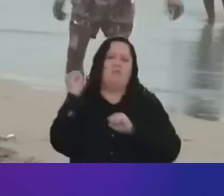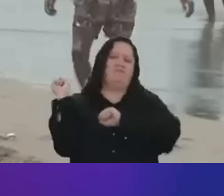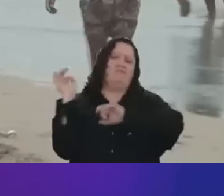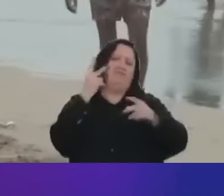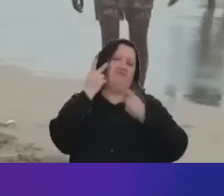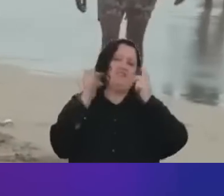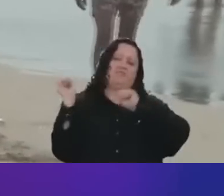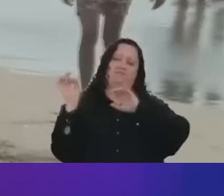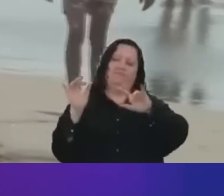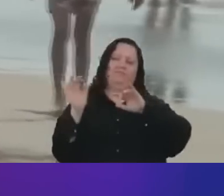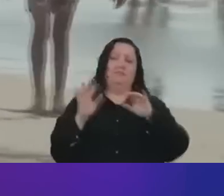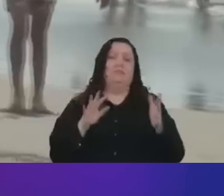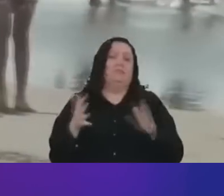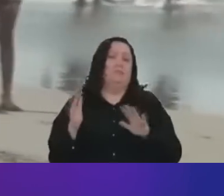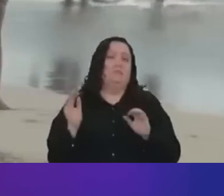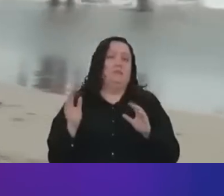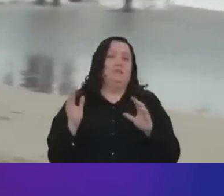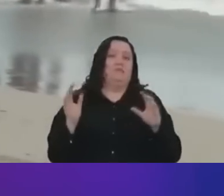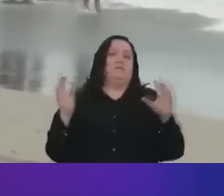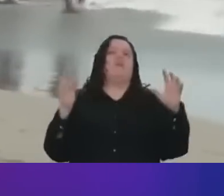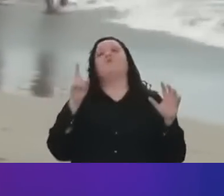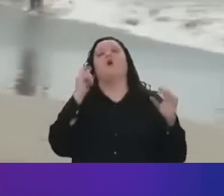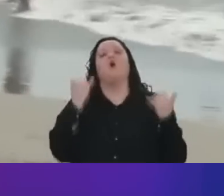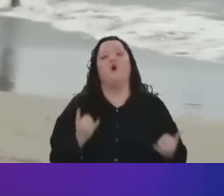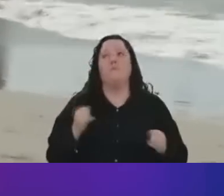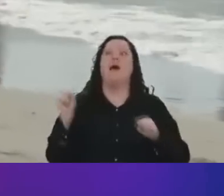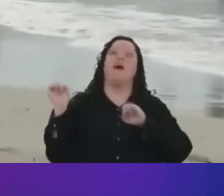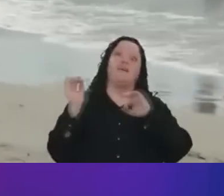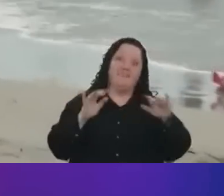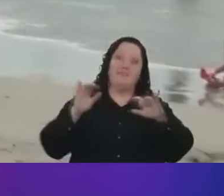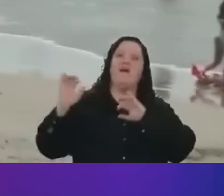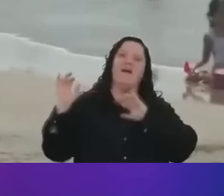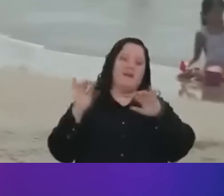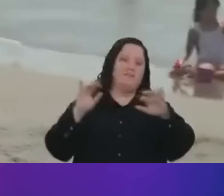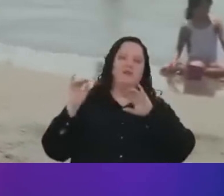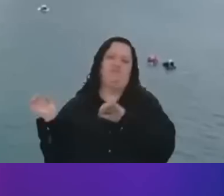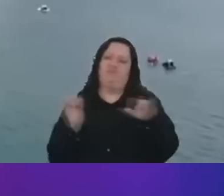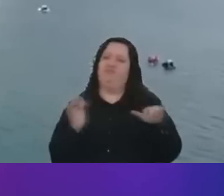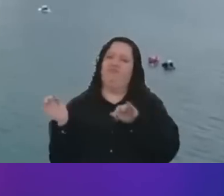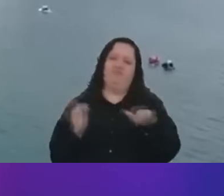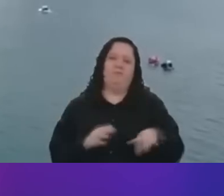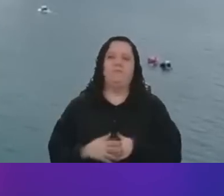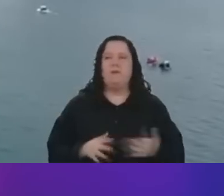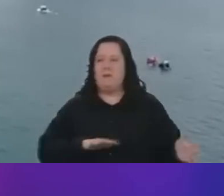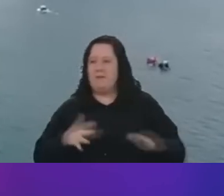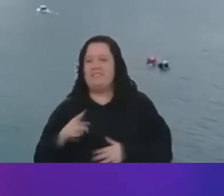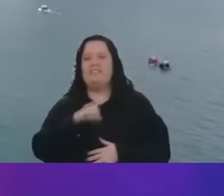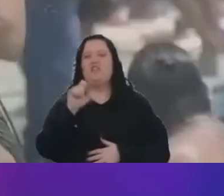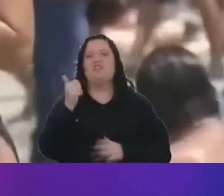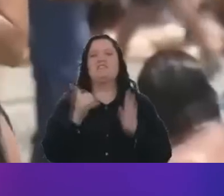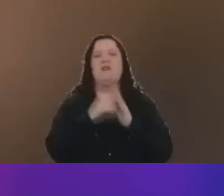visitantes, lo que quiere decir que esa cifra continuará aumentando porque hoy siguen llegando más visitantes a disfrutar de las... Son cerca de 110